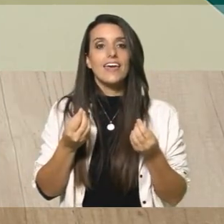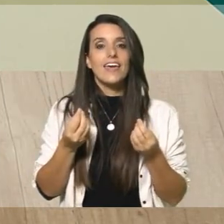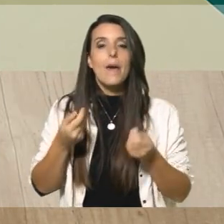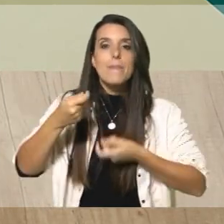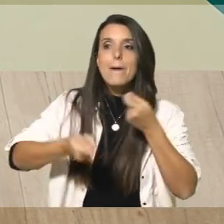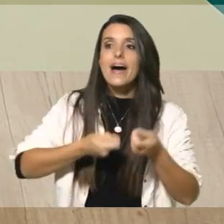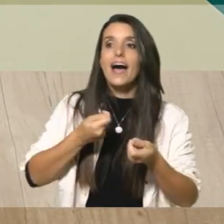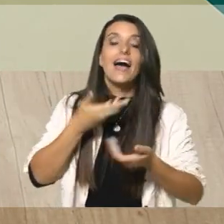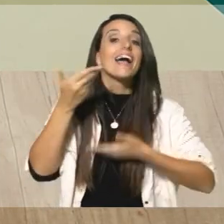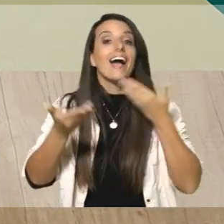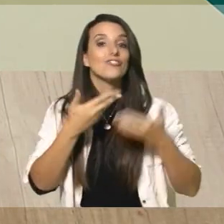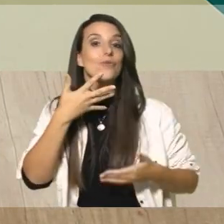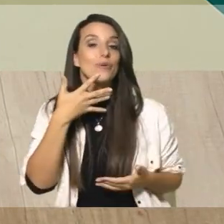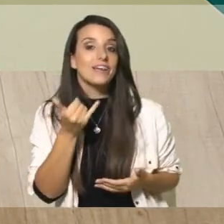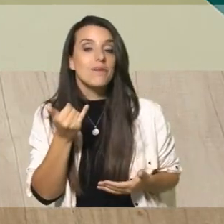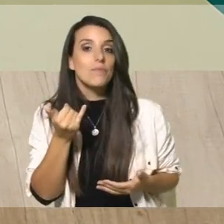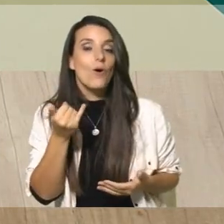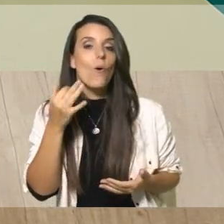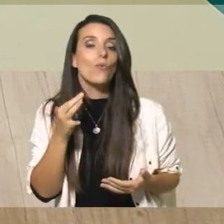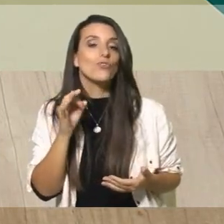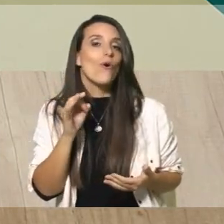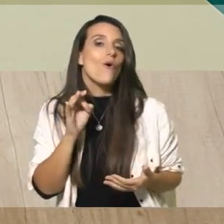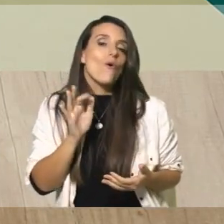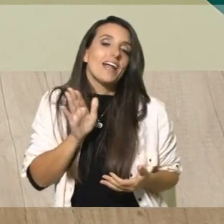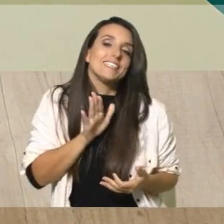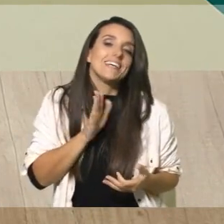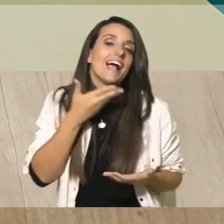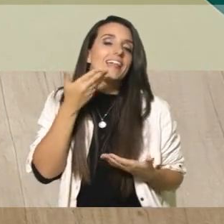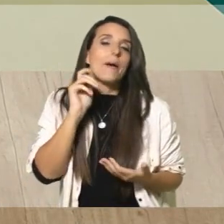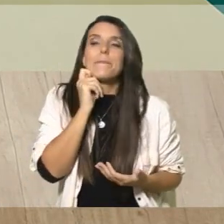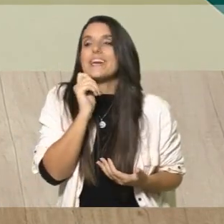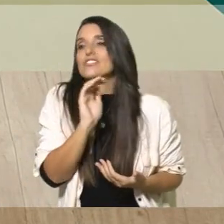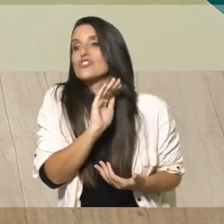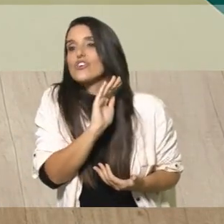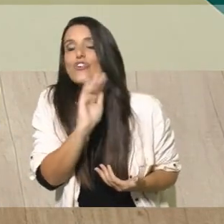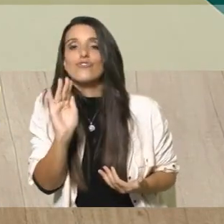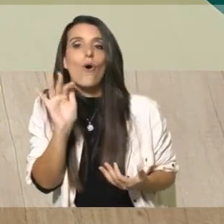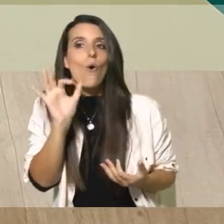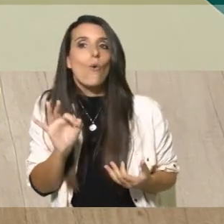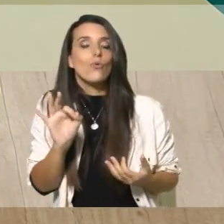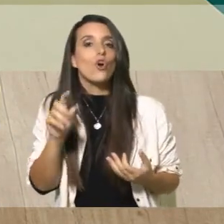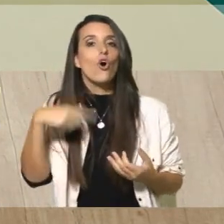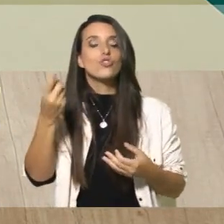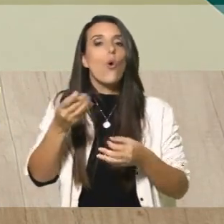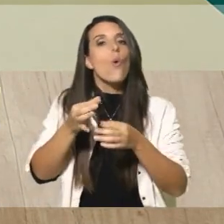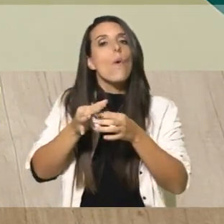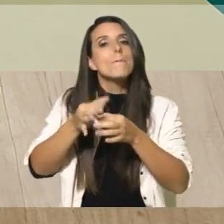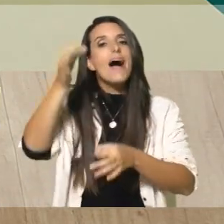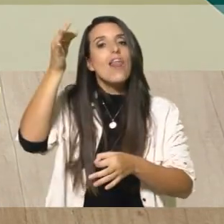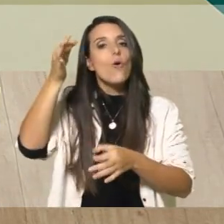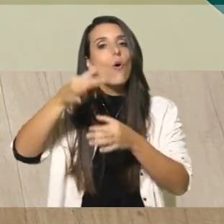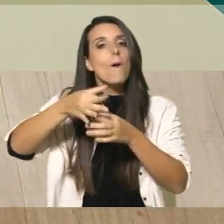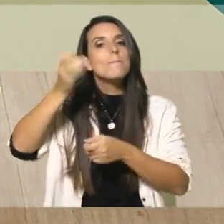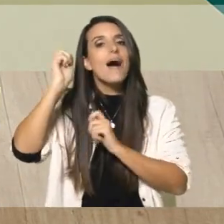agregamos el canto, porque hay una chica que canta maravillosamente, agregamos un palo de agua, el instrumento palo de agua